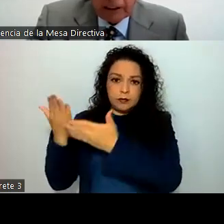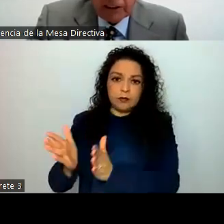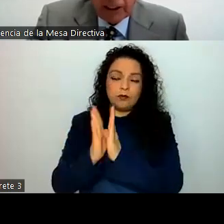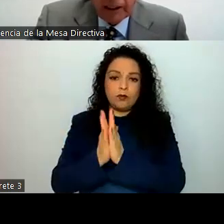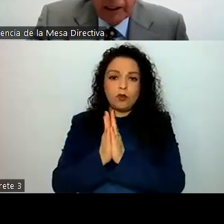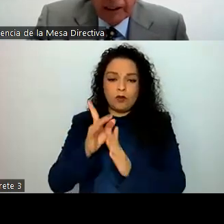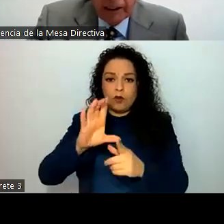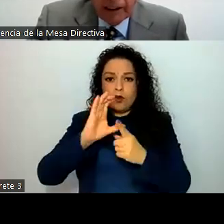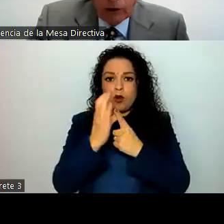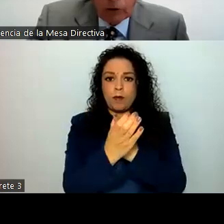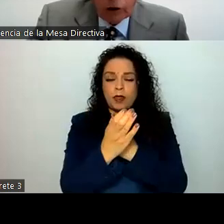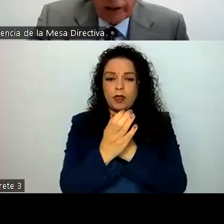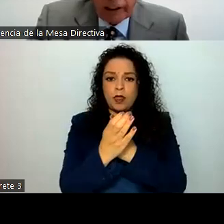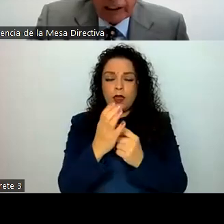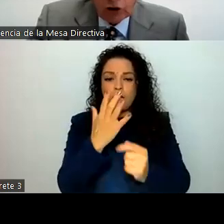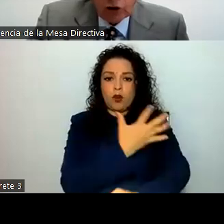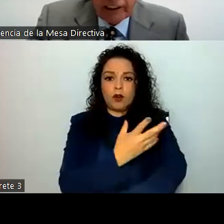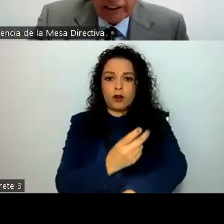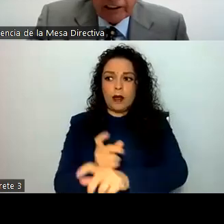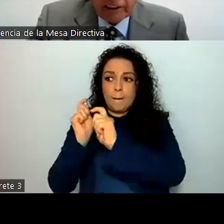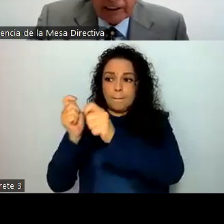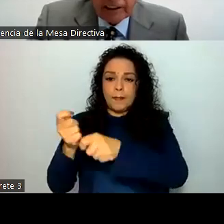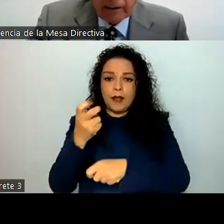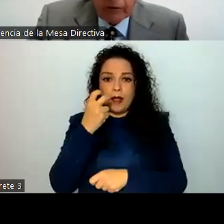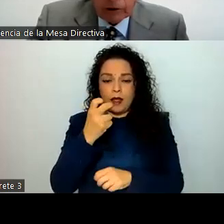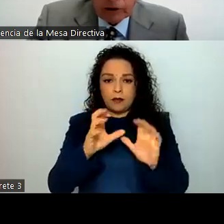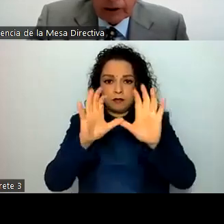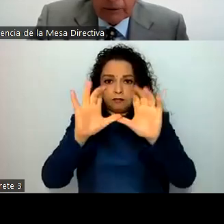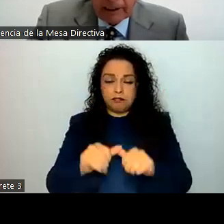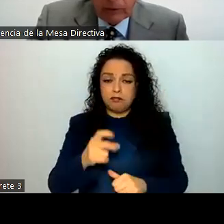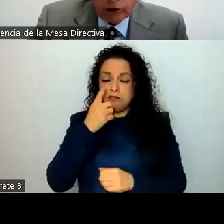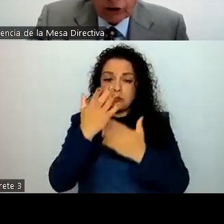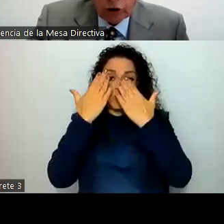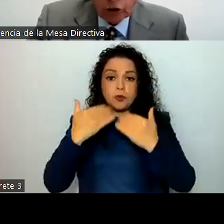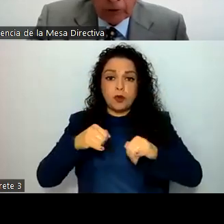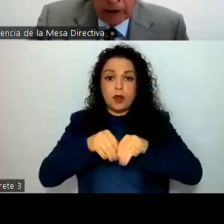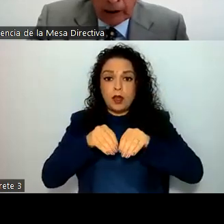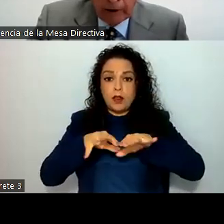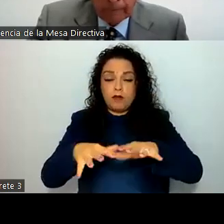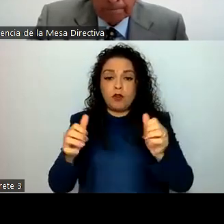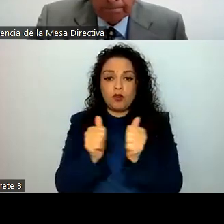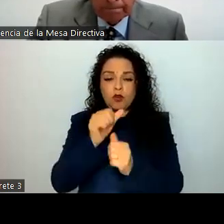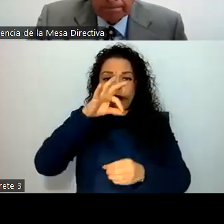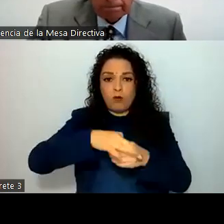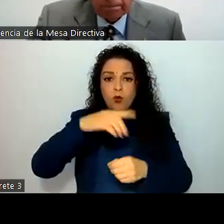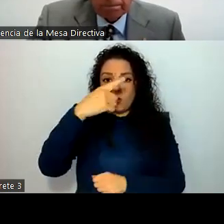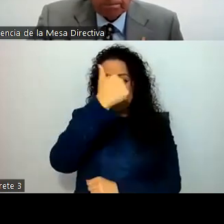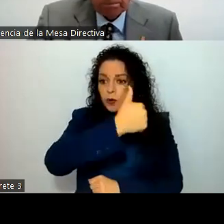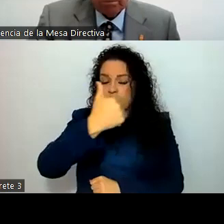de Transparencia el acuerdo de declaración de inexistencia de información a través de la votación nominal.